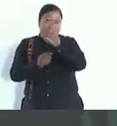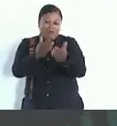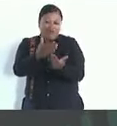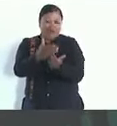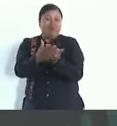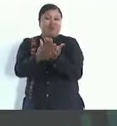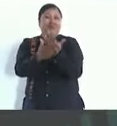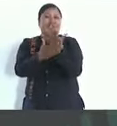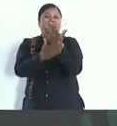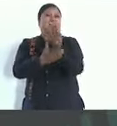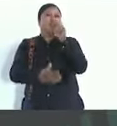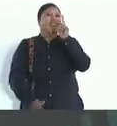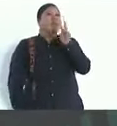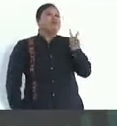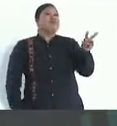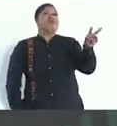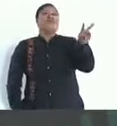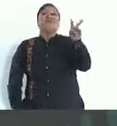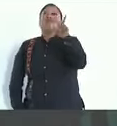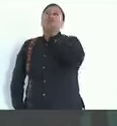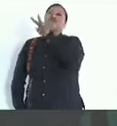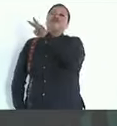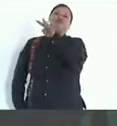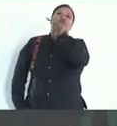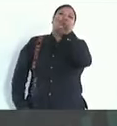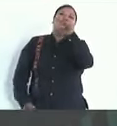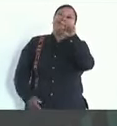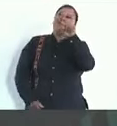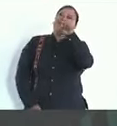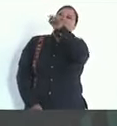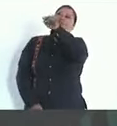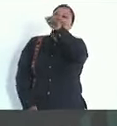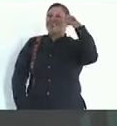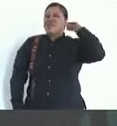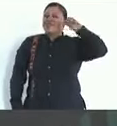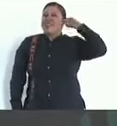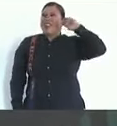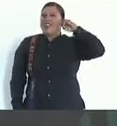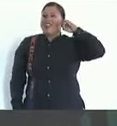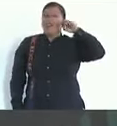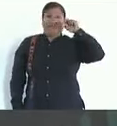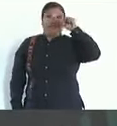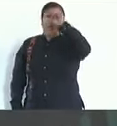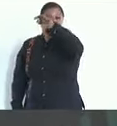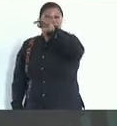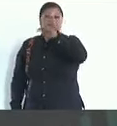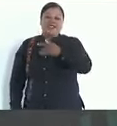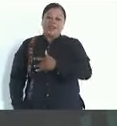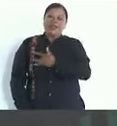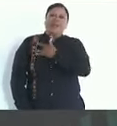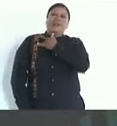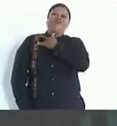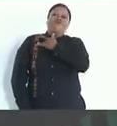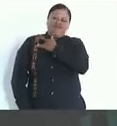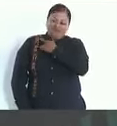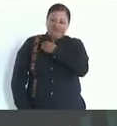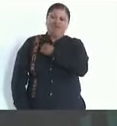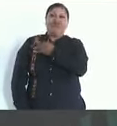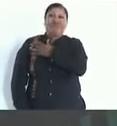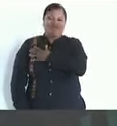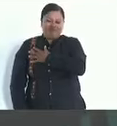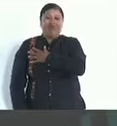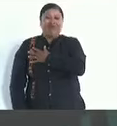amanecerá mirando al suroeste, hacia Oaxaca, su escuela e inspiración sobre el